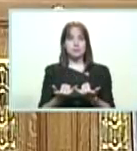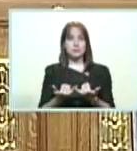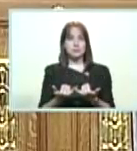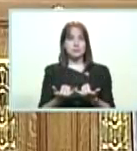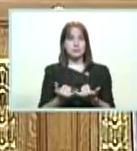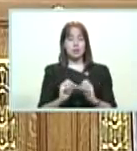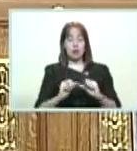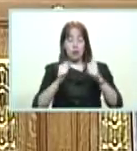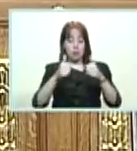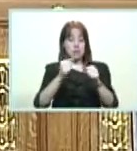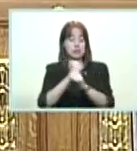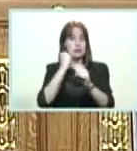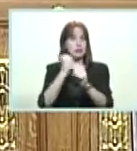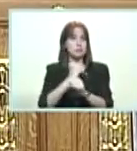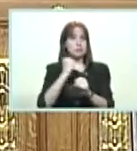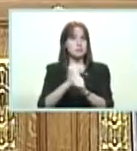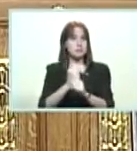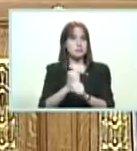inicie gestiones,